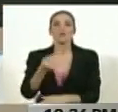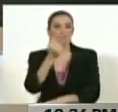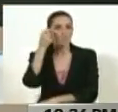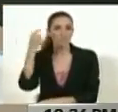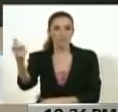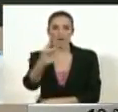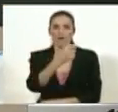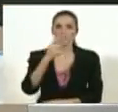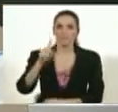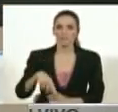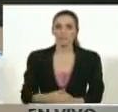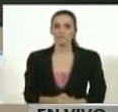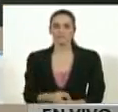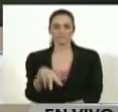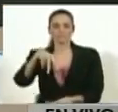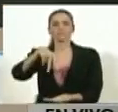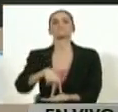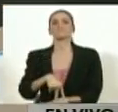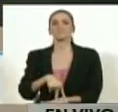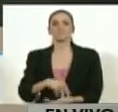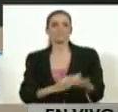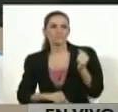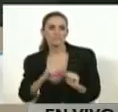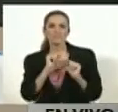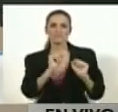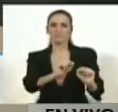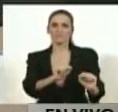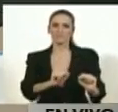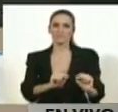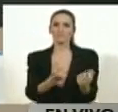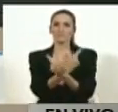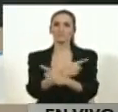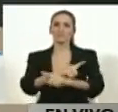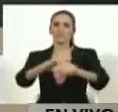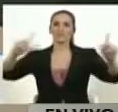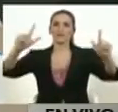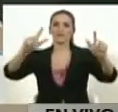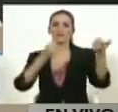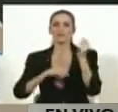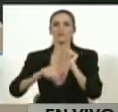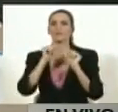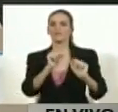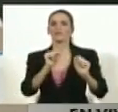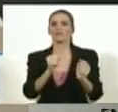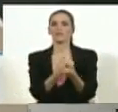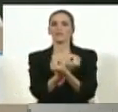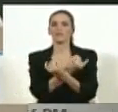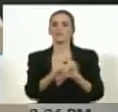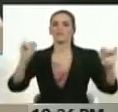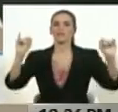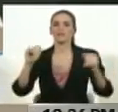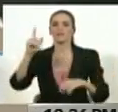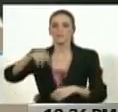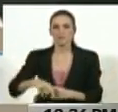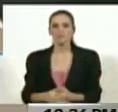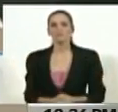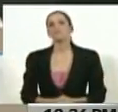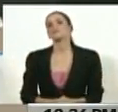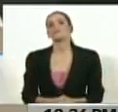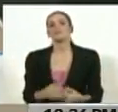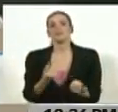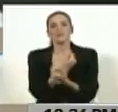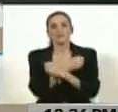pueblo de pie defendiendo su soberanía defendiendo su libertad y defendiendo su